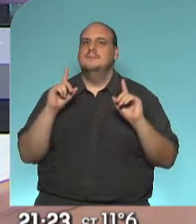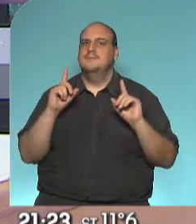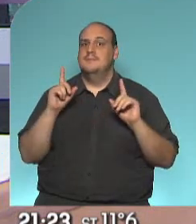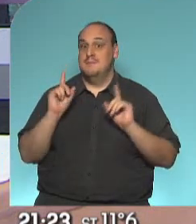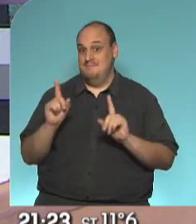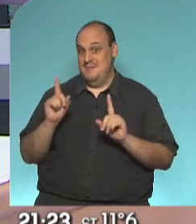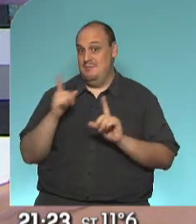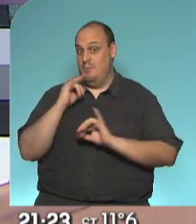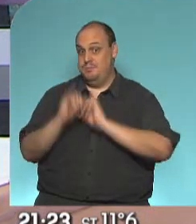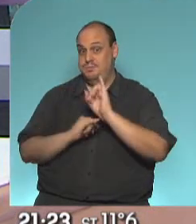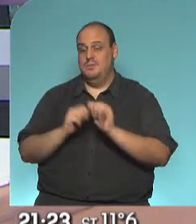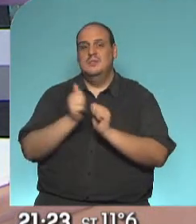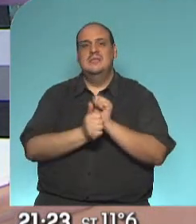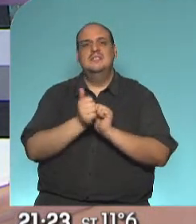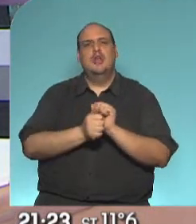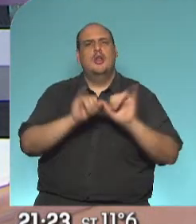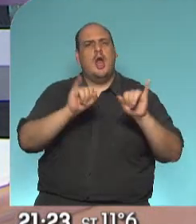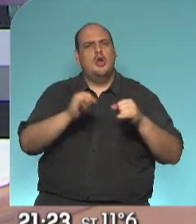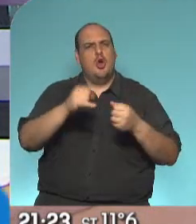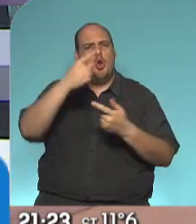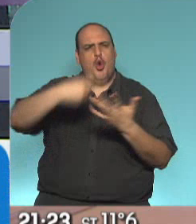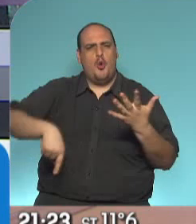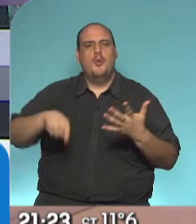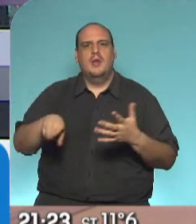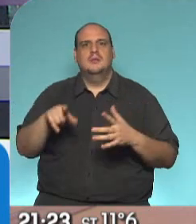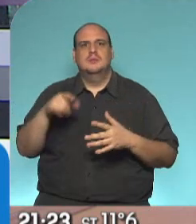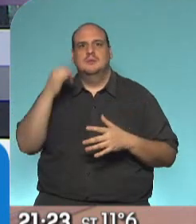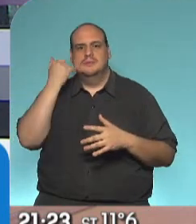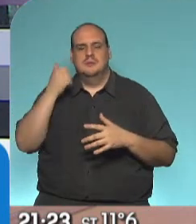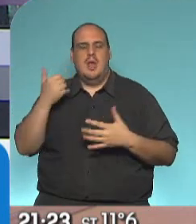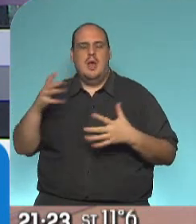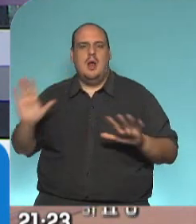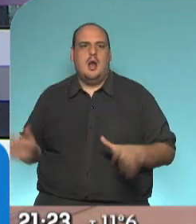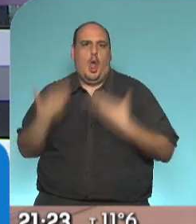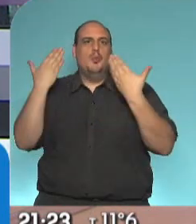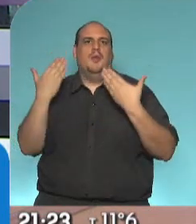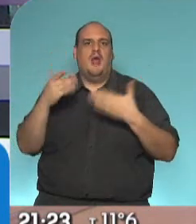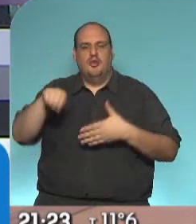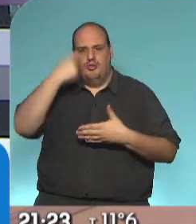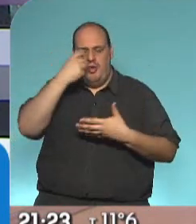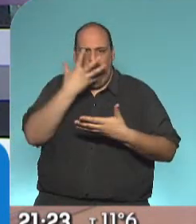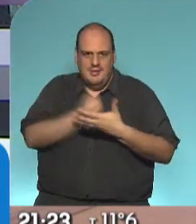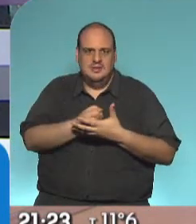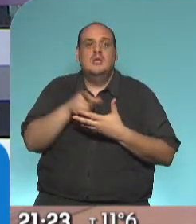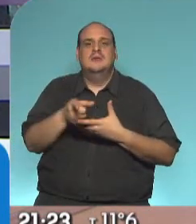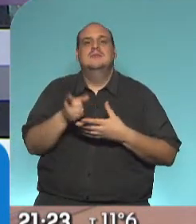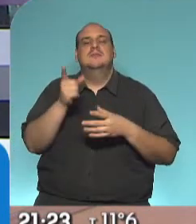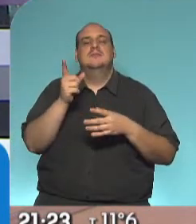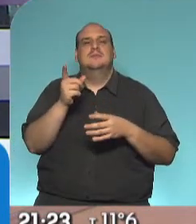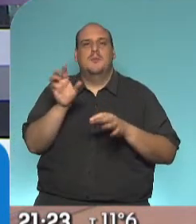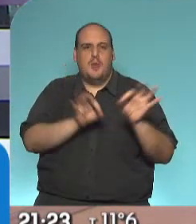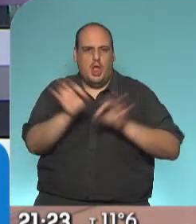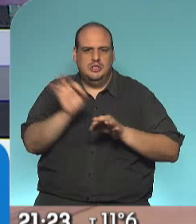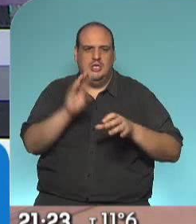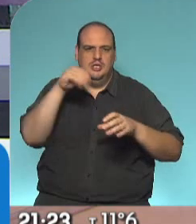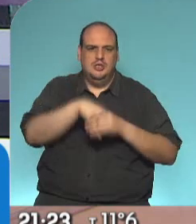te contamos la historia de varios jóvenes que se recuperaron de las adicciones y trabajan en el marco del Potenciar